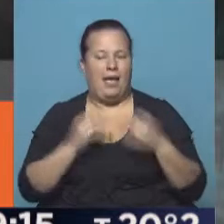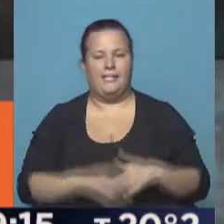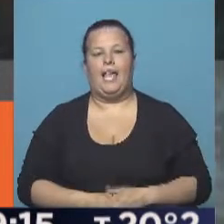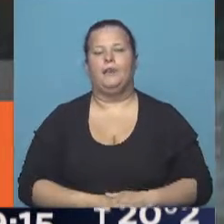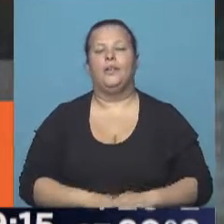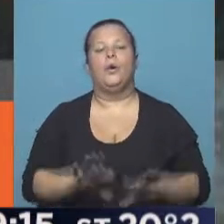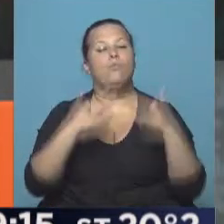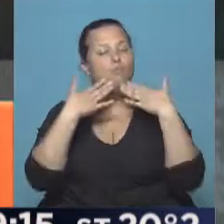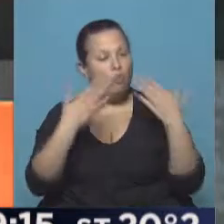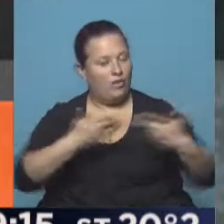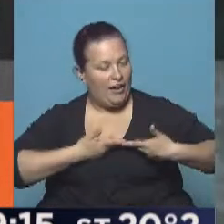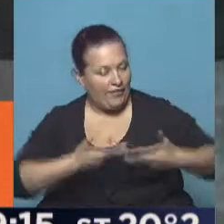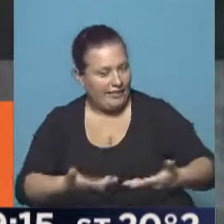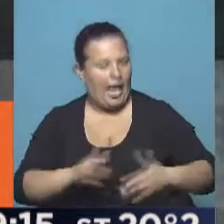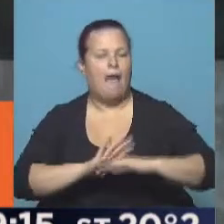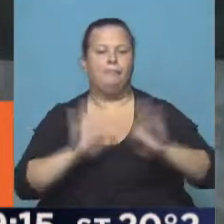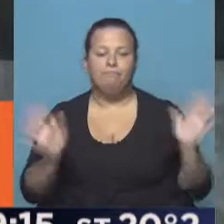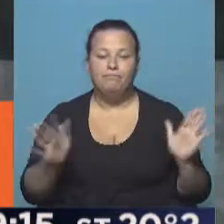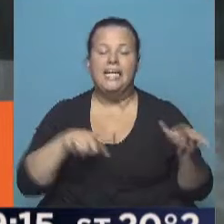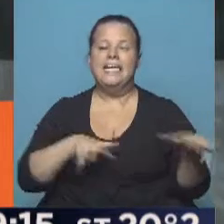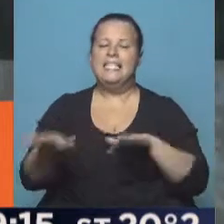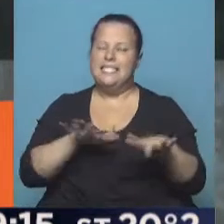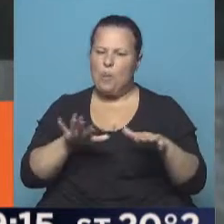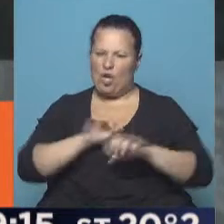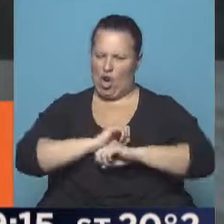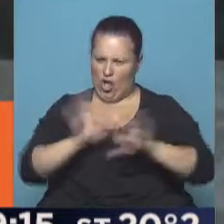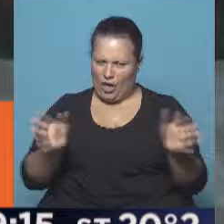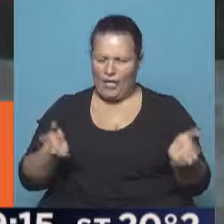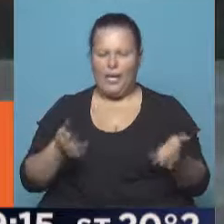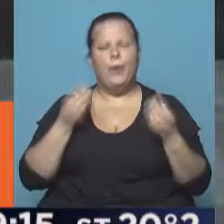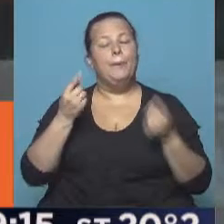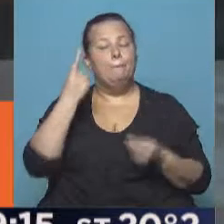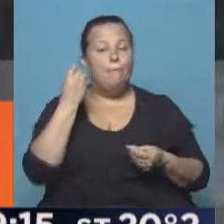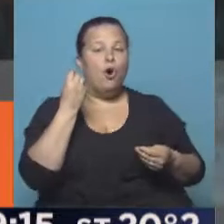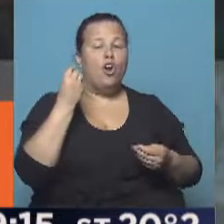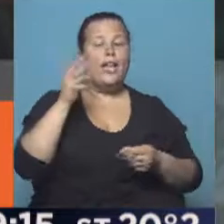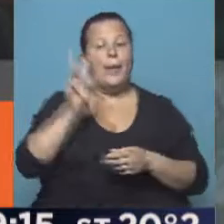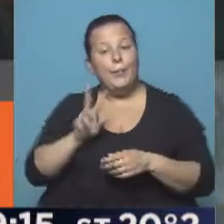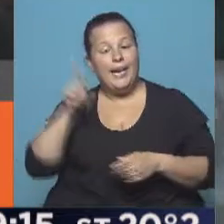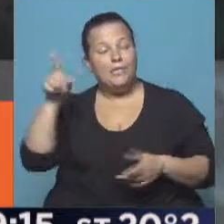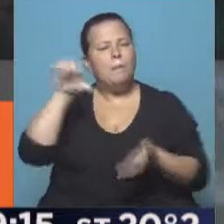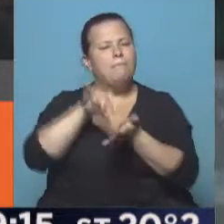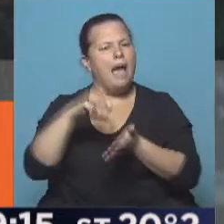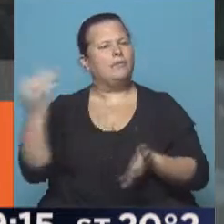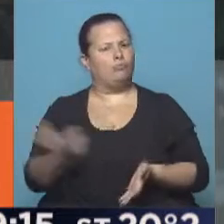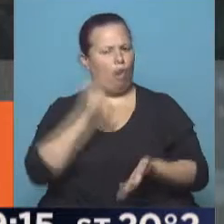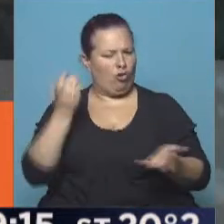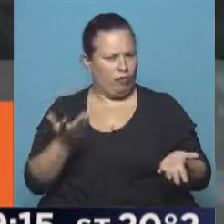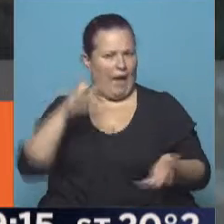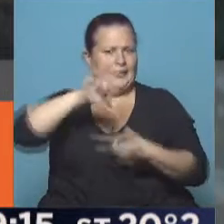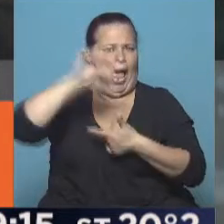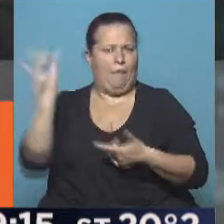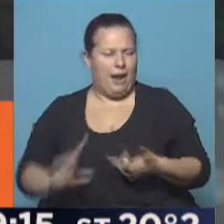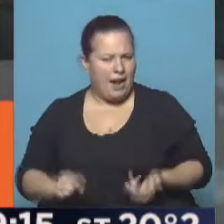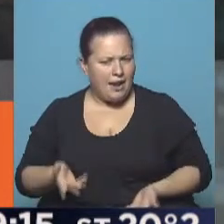muchas gracias por la invitación mire es una situación muy dramática en primer lugar porque venezuela es un país muy importante para américa latina